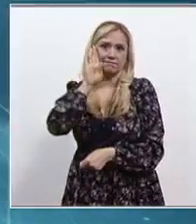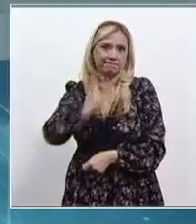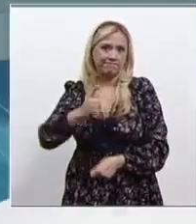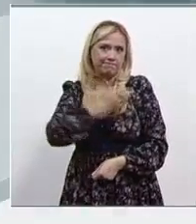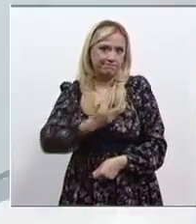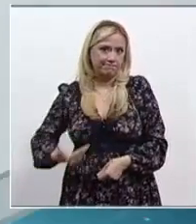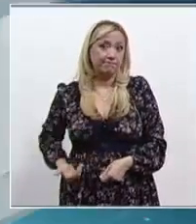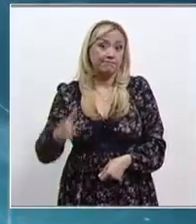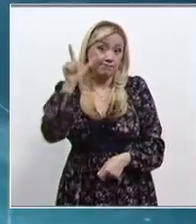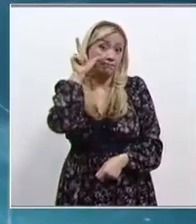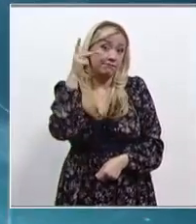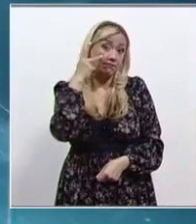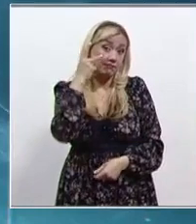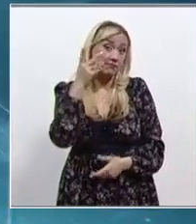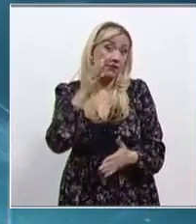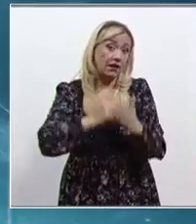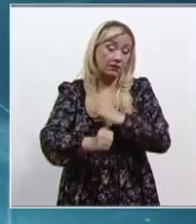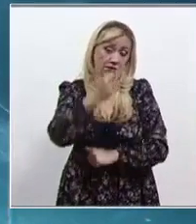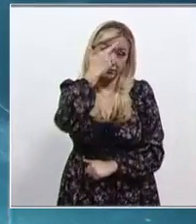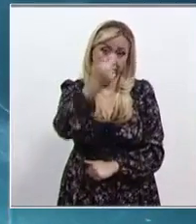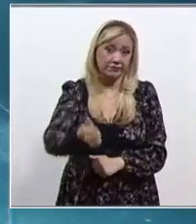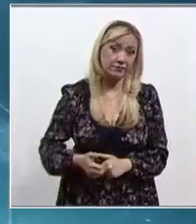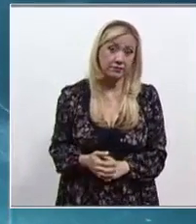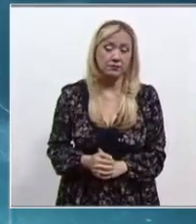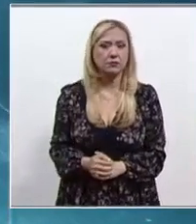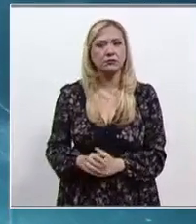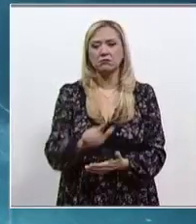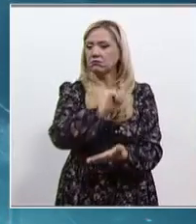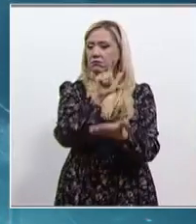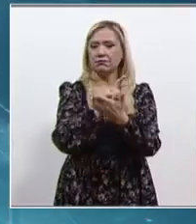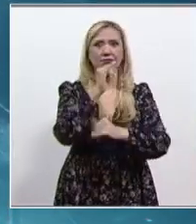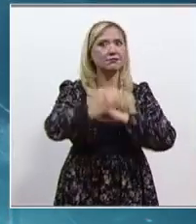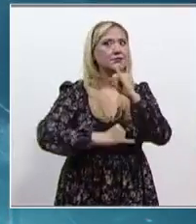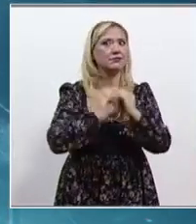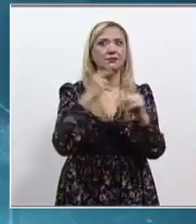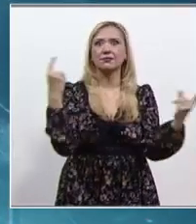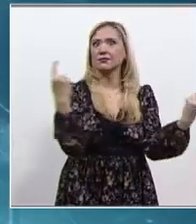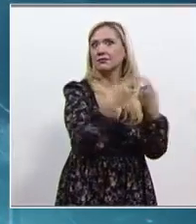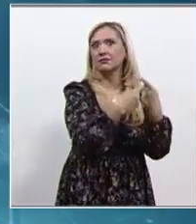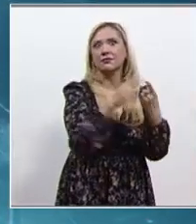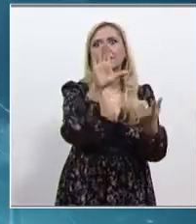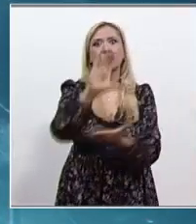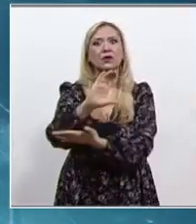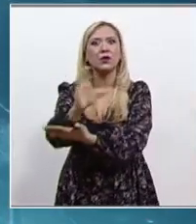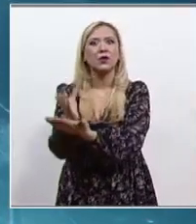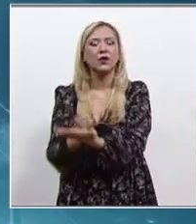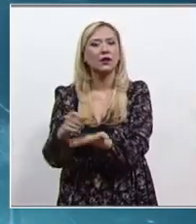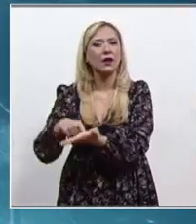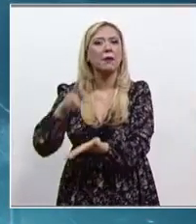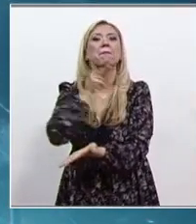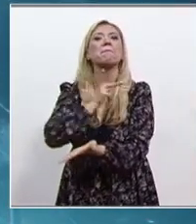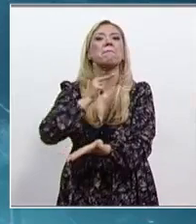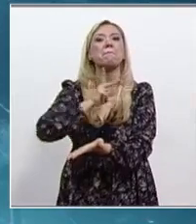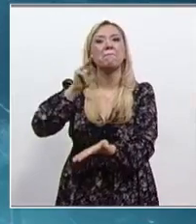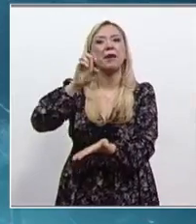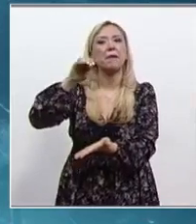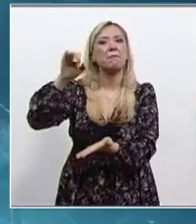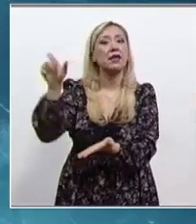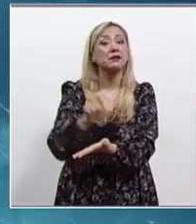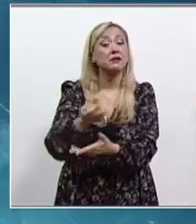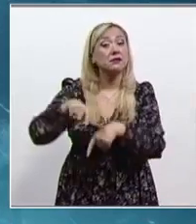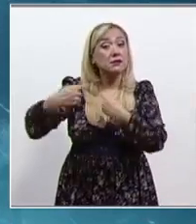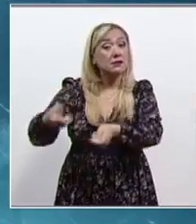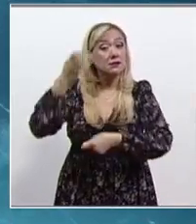Piña. Es inconvencional la cláusula del contrato colectivo de Pemex que niega el derecho a la pensión por